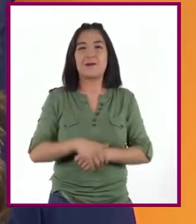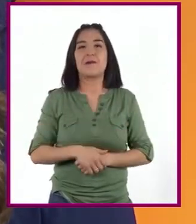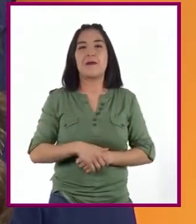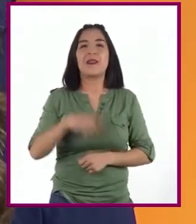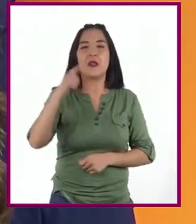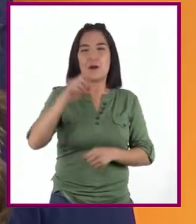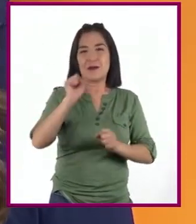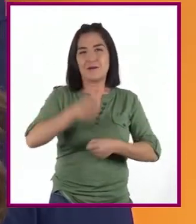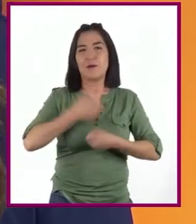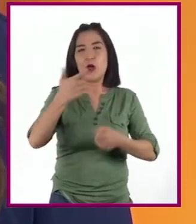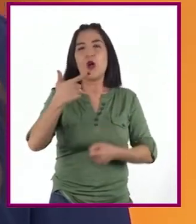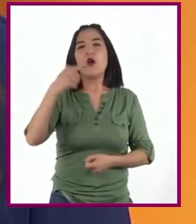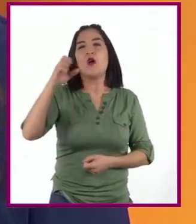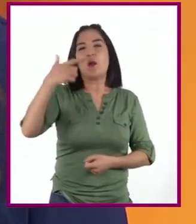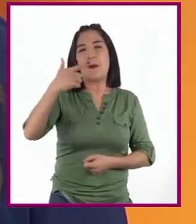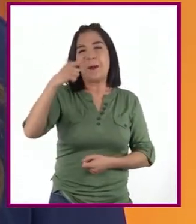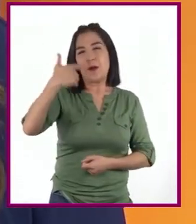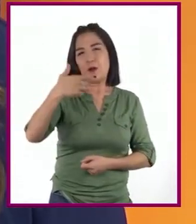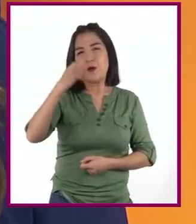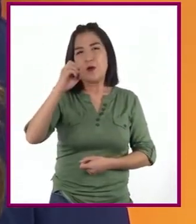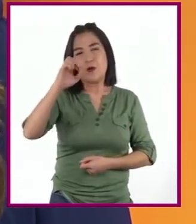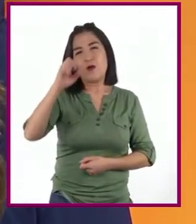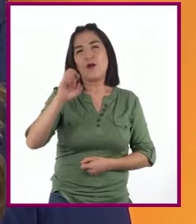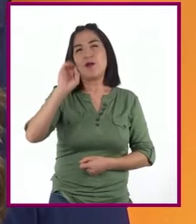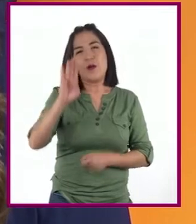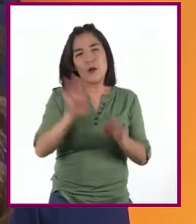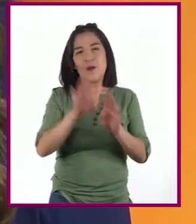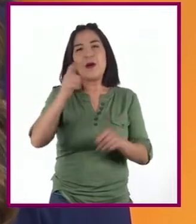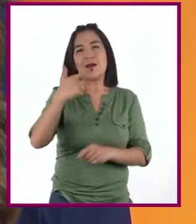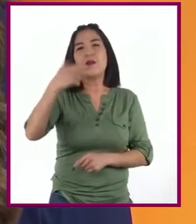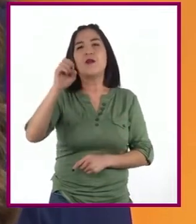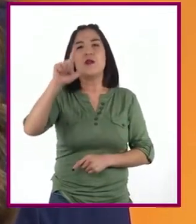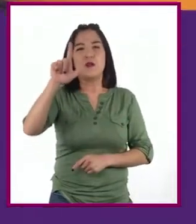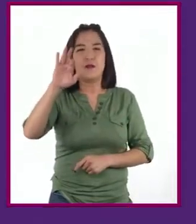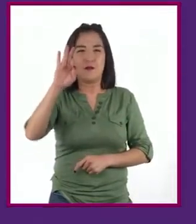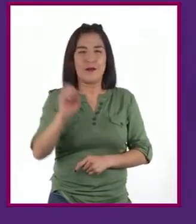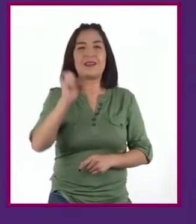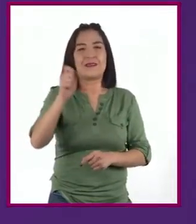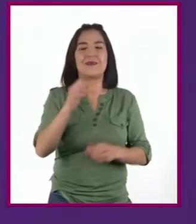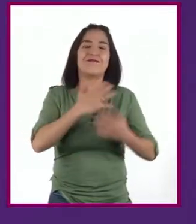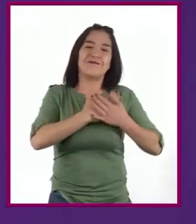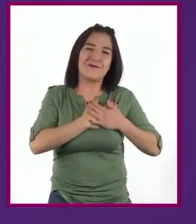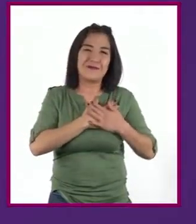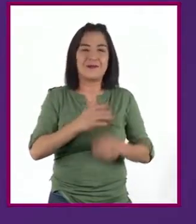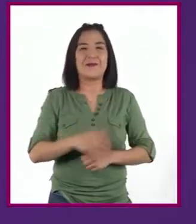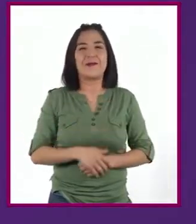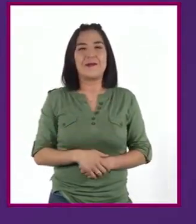Gustavo Adolfo Bécquer, perteneciente al movimiento del romanticismo.